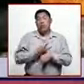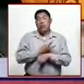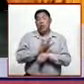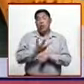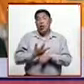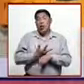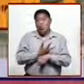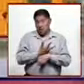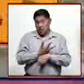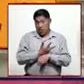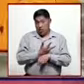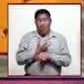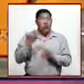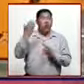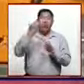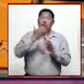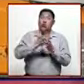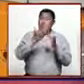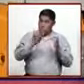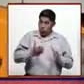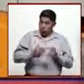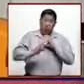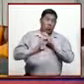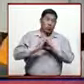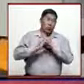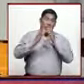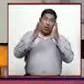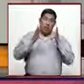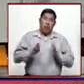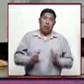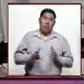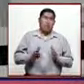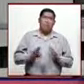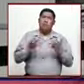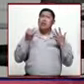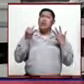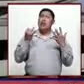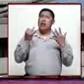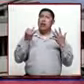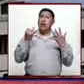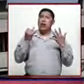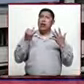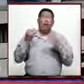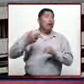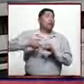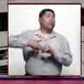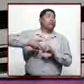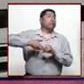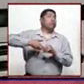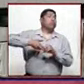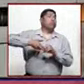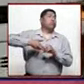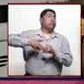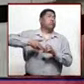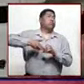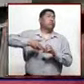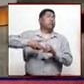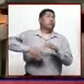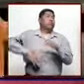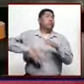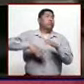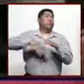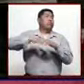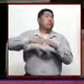horas, justamente los dueños de estos camiones, que son 7, pues prácticamente realizaban el carguío